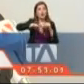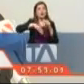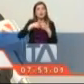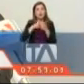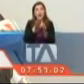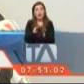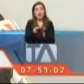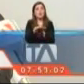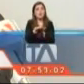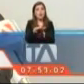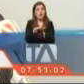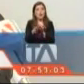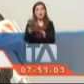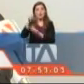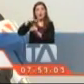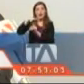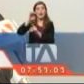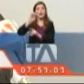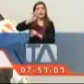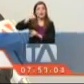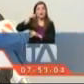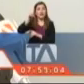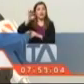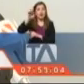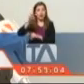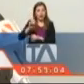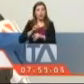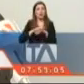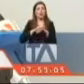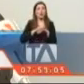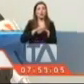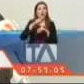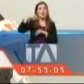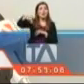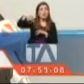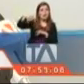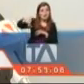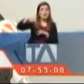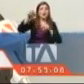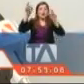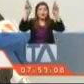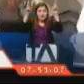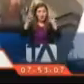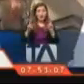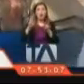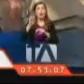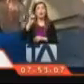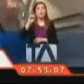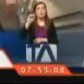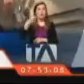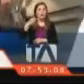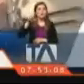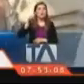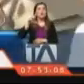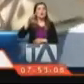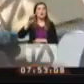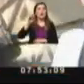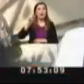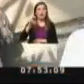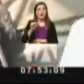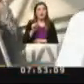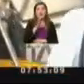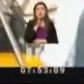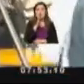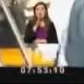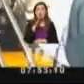estaciones multimodales, que son El Labrador, Quitumbe, El Recreo y La Magdalena. Estos baños estarán ubicados